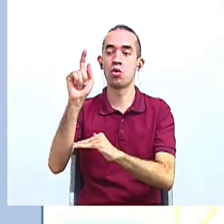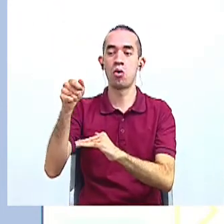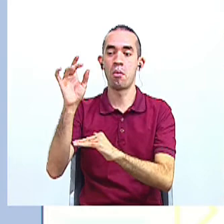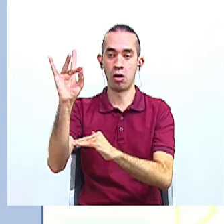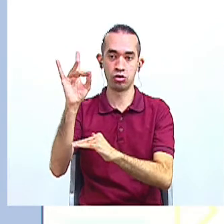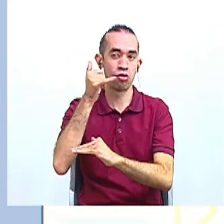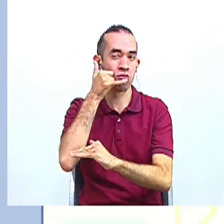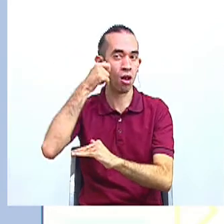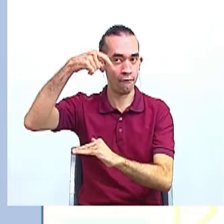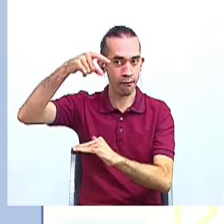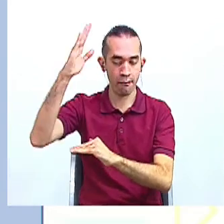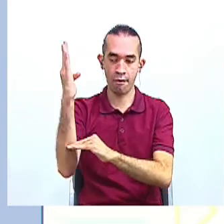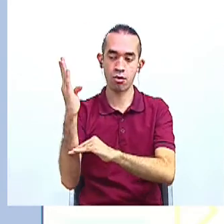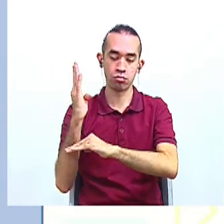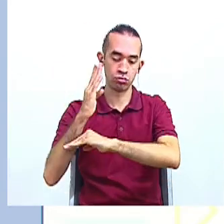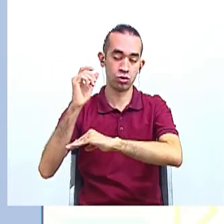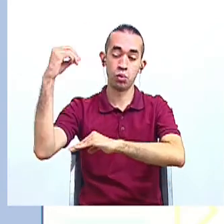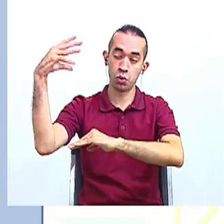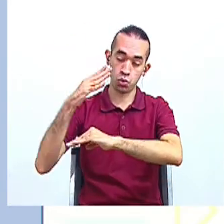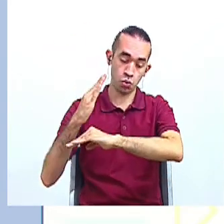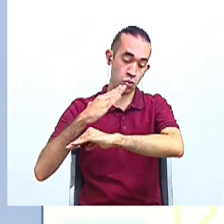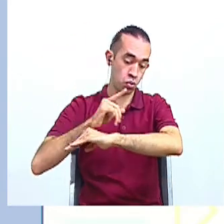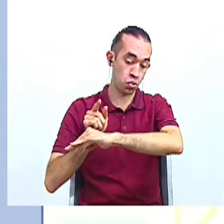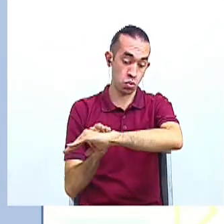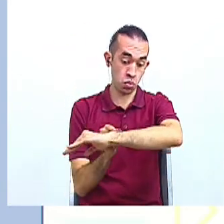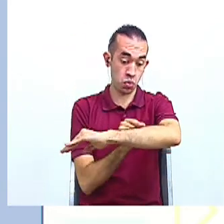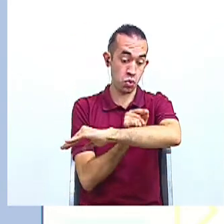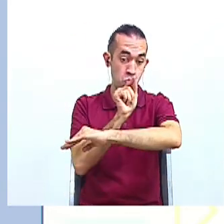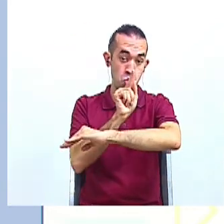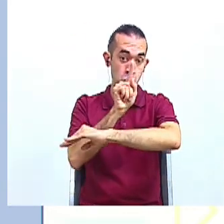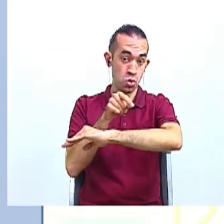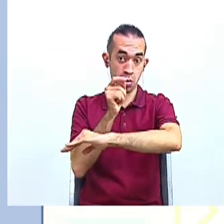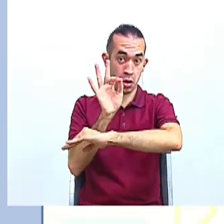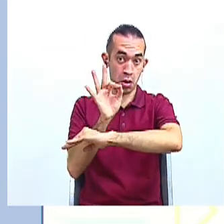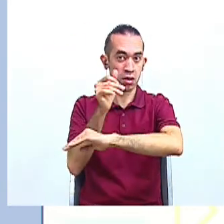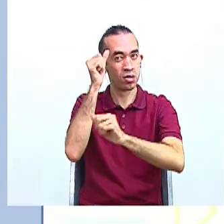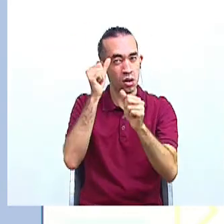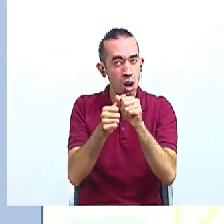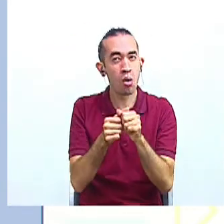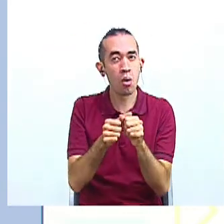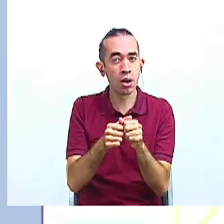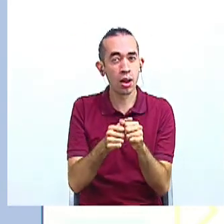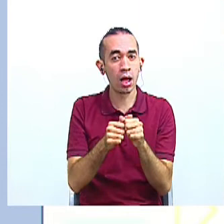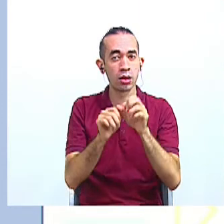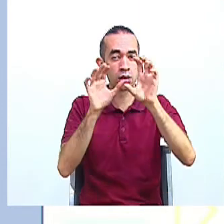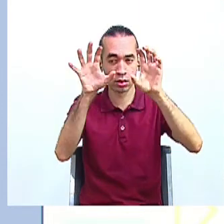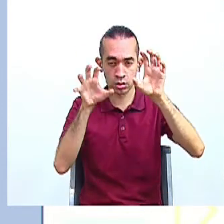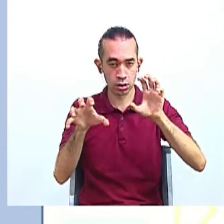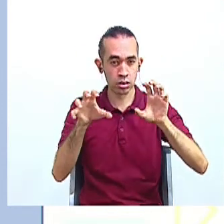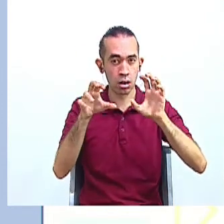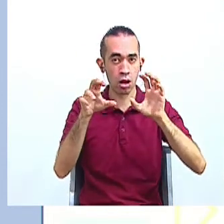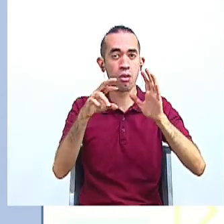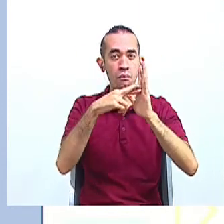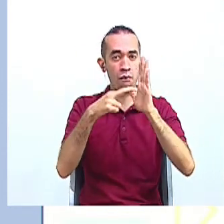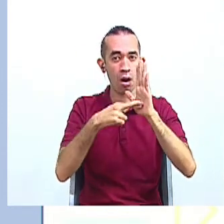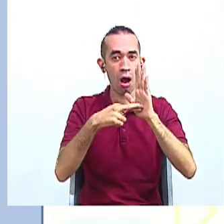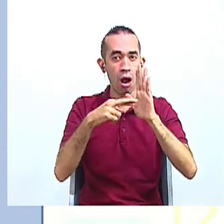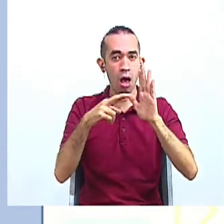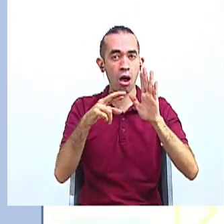realizando una regla de 3, recuerdan, el proceso de regla de 3 lo vimos la semana pasada.